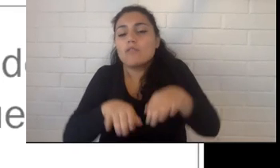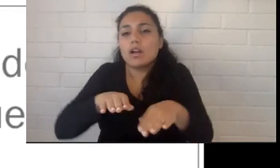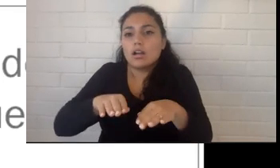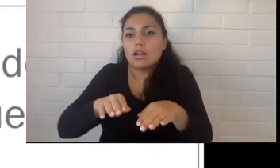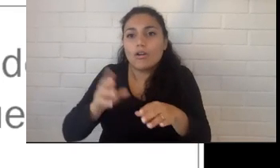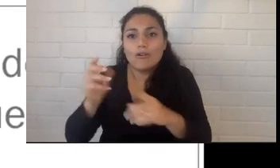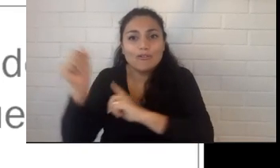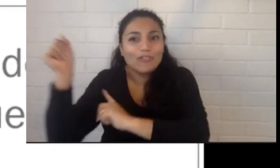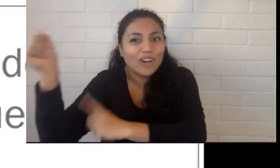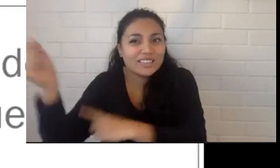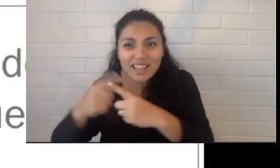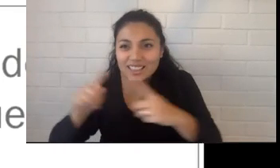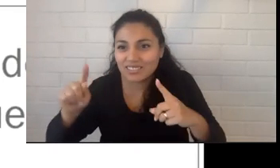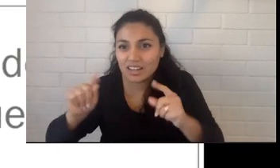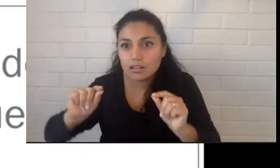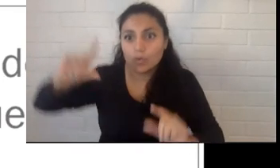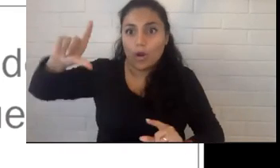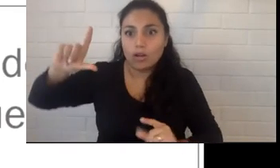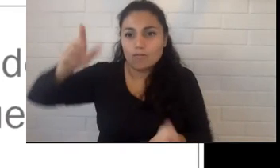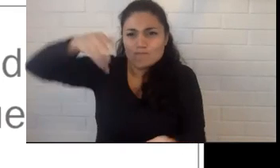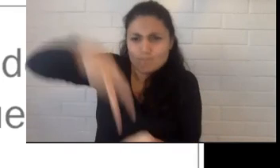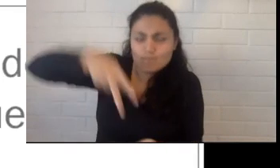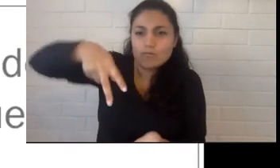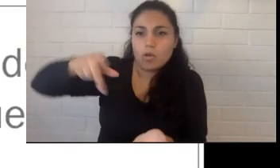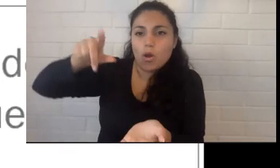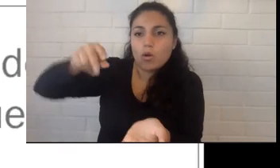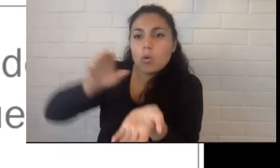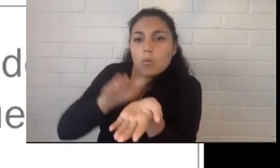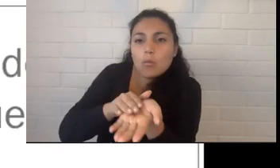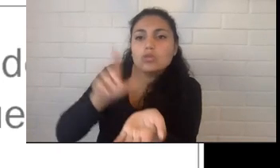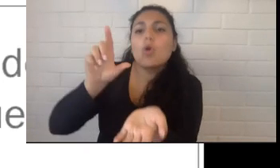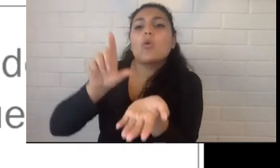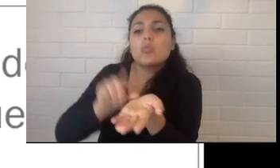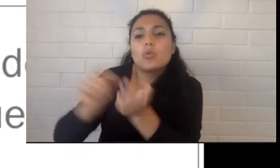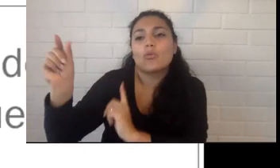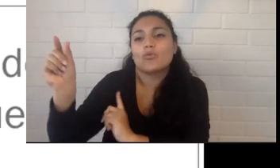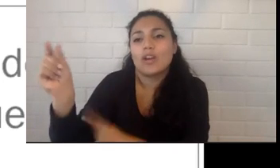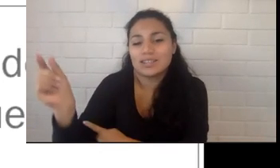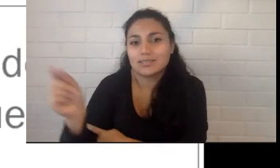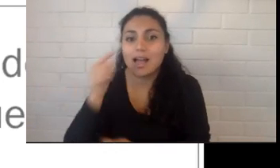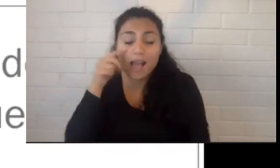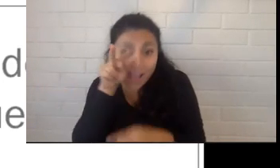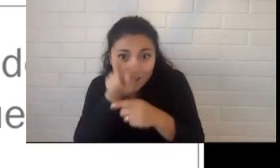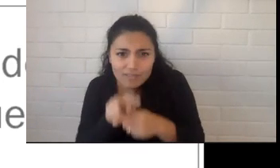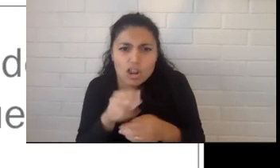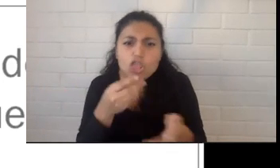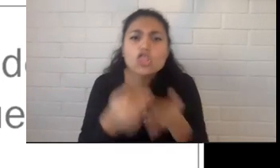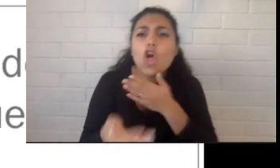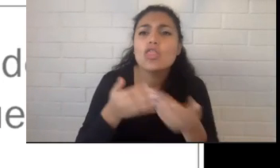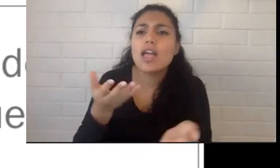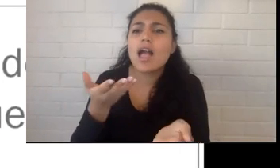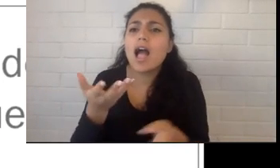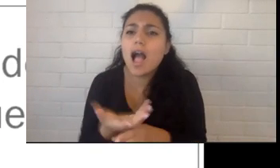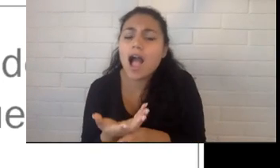este caso pudiésemos establecer dónde se encuentran las fuerzas dentro de la superficie